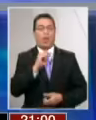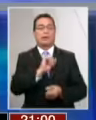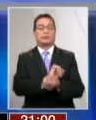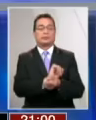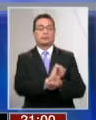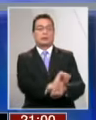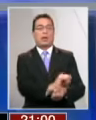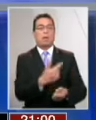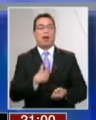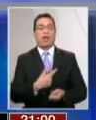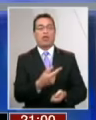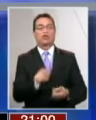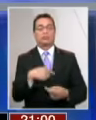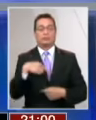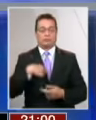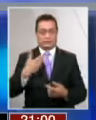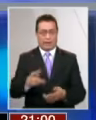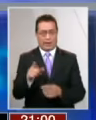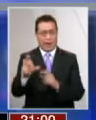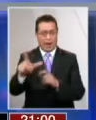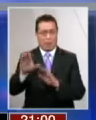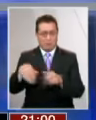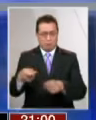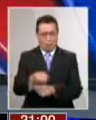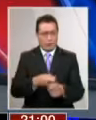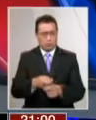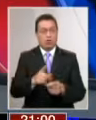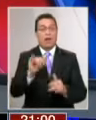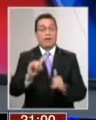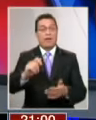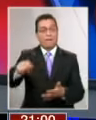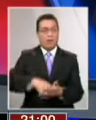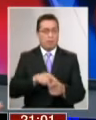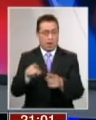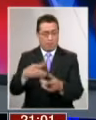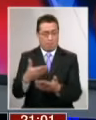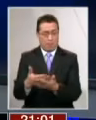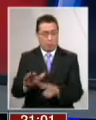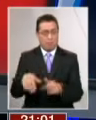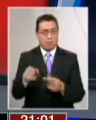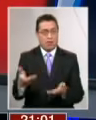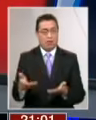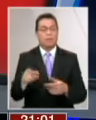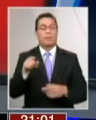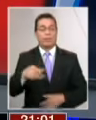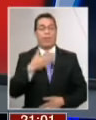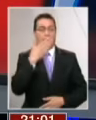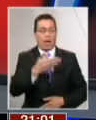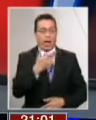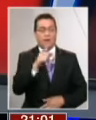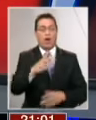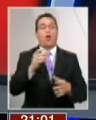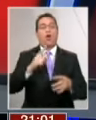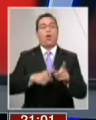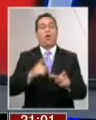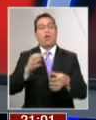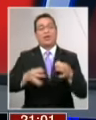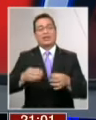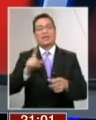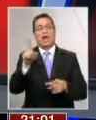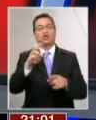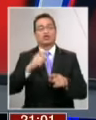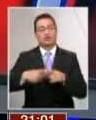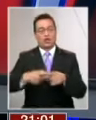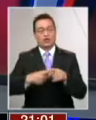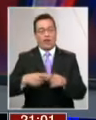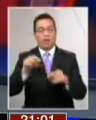de lo que él mismo pidió, negoció y firmó. Sampaoli enarbolaba un discurso de justicia social, respaldando, por